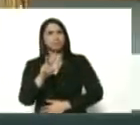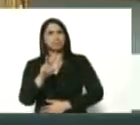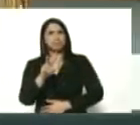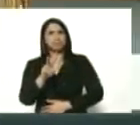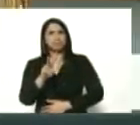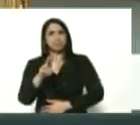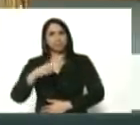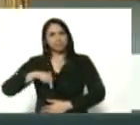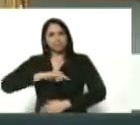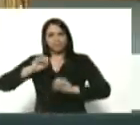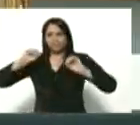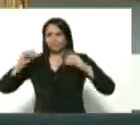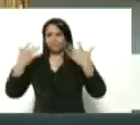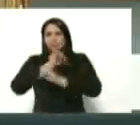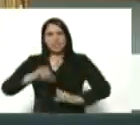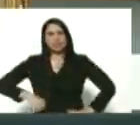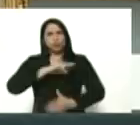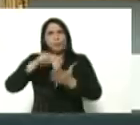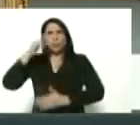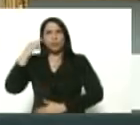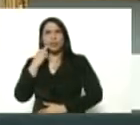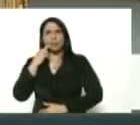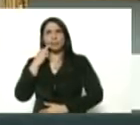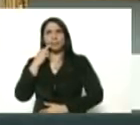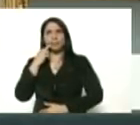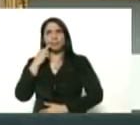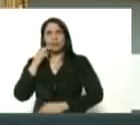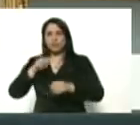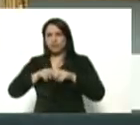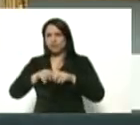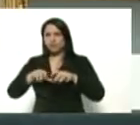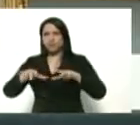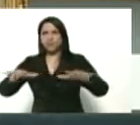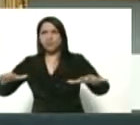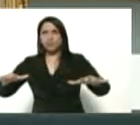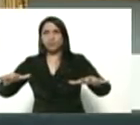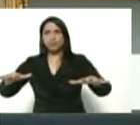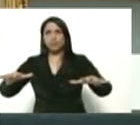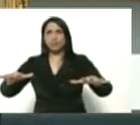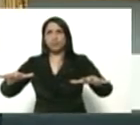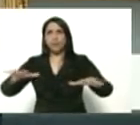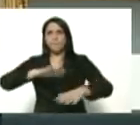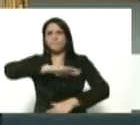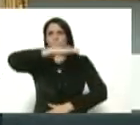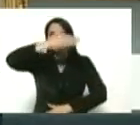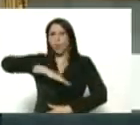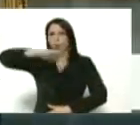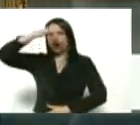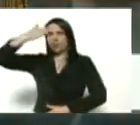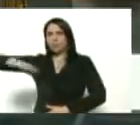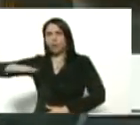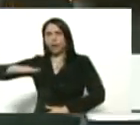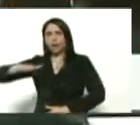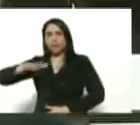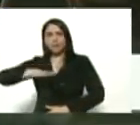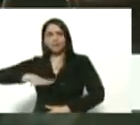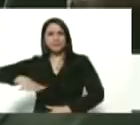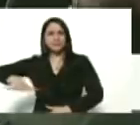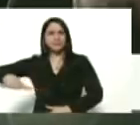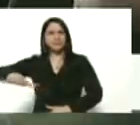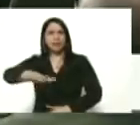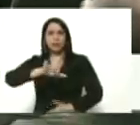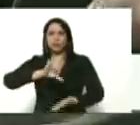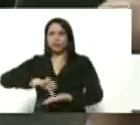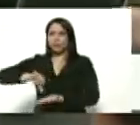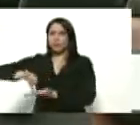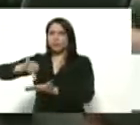nuestra gloriosa Fuerza Armada Nacional Bolivariana desplegada en montañas, en llanos, en